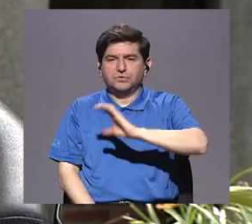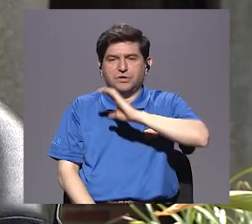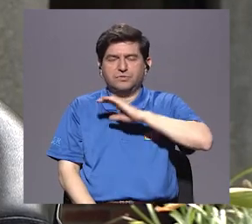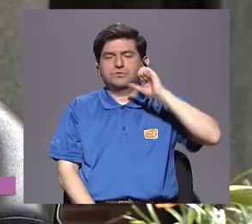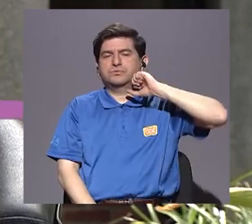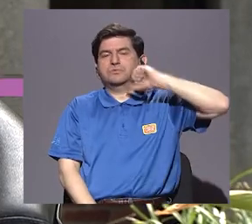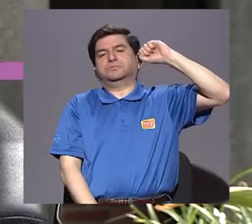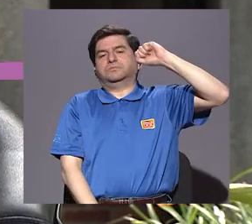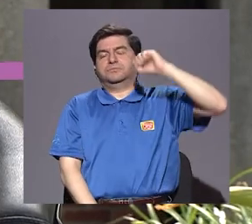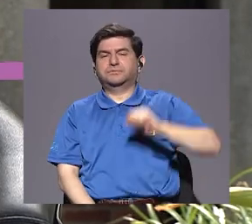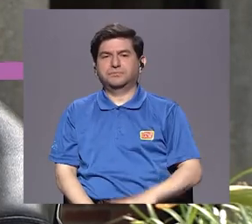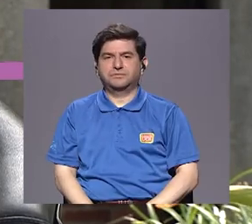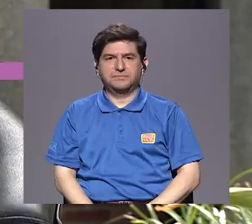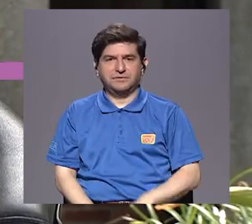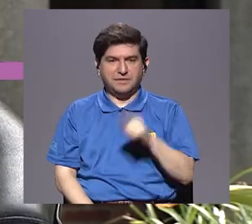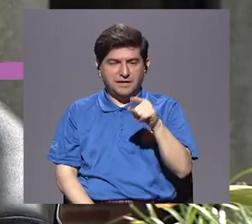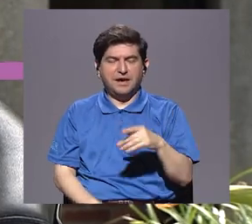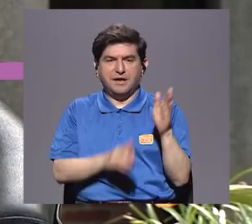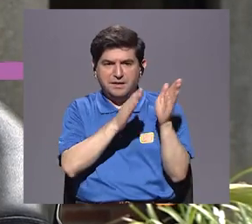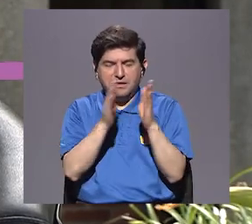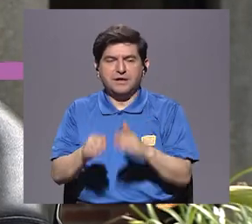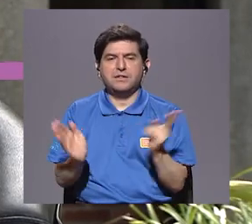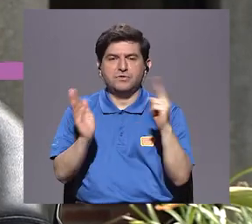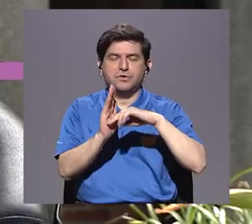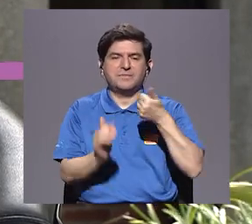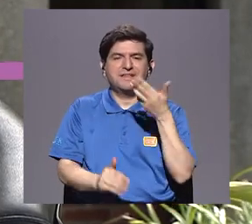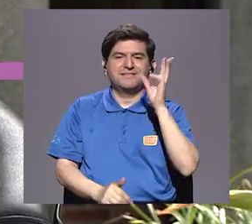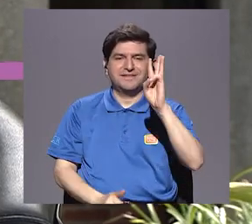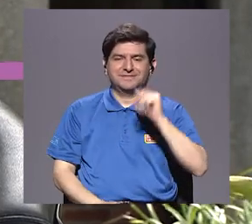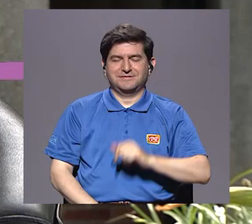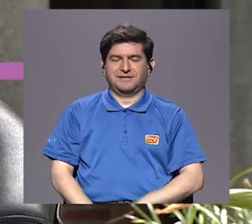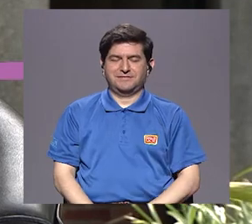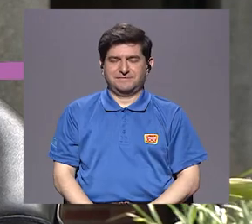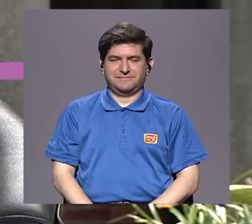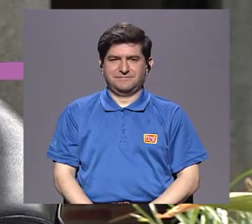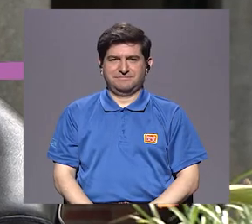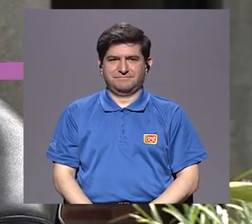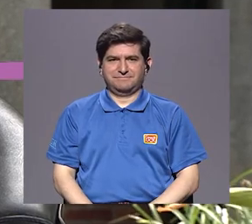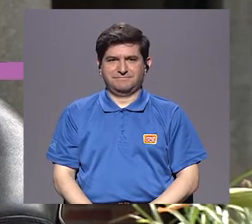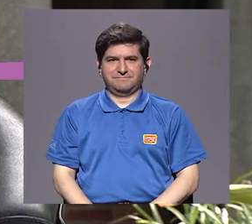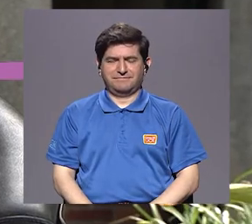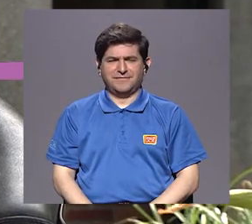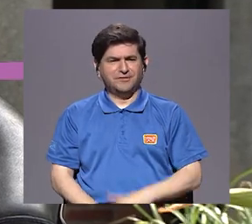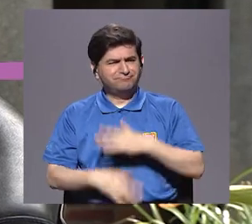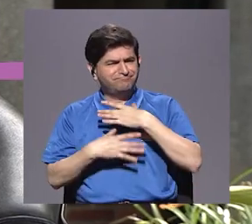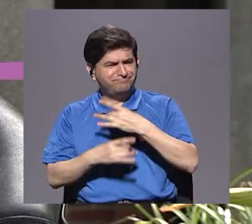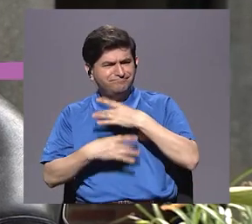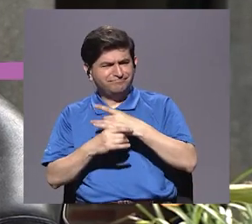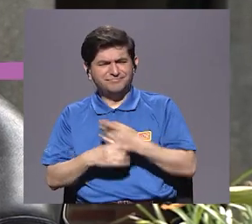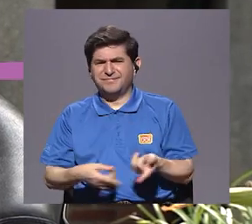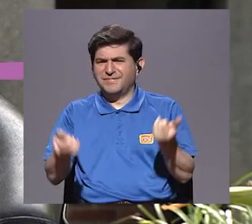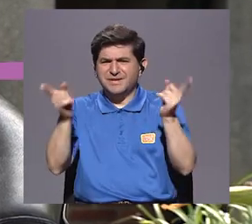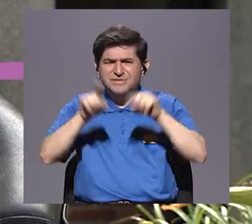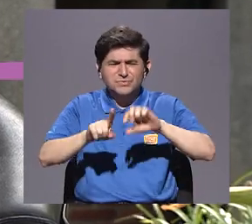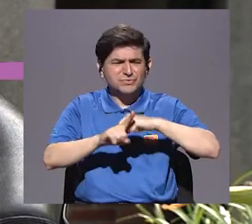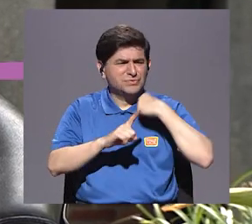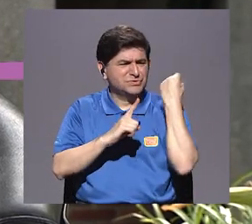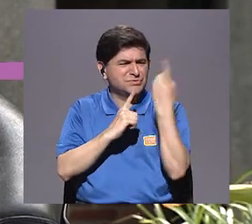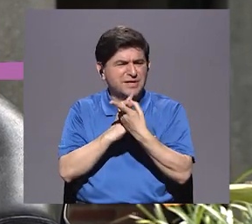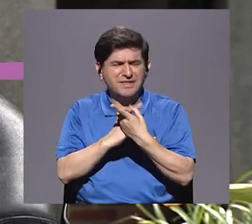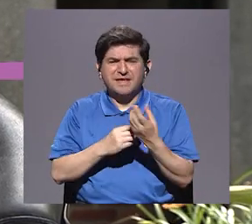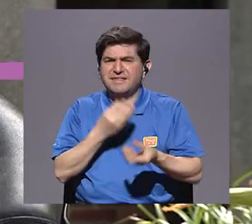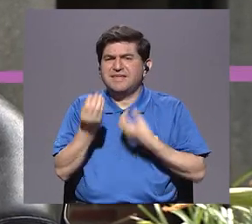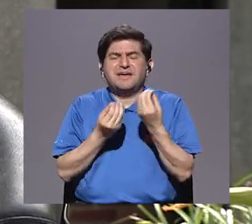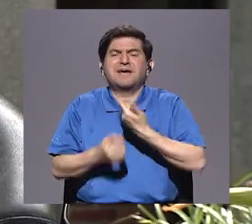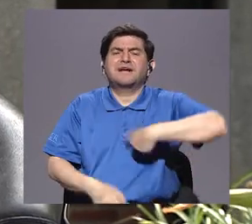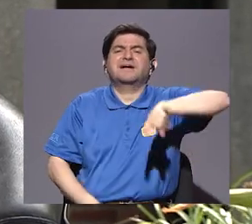Comportamiento Suicida que se elaboró en el 2016. Entonces, nos llama la atención qué está pasando en nuestra sociedad, qué